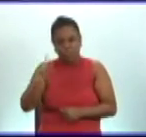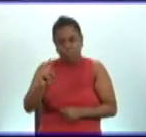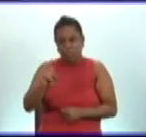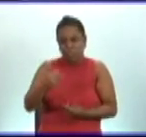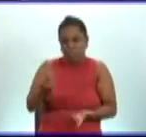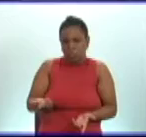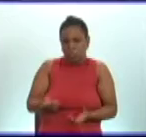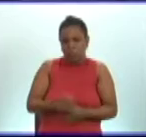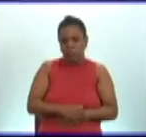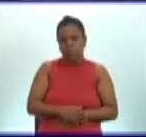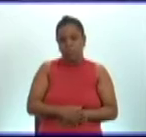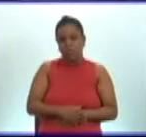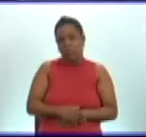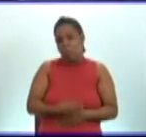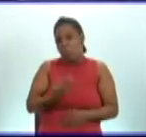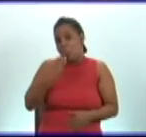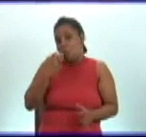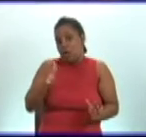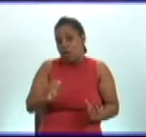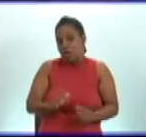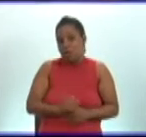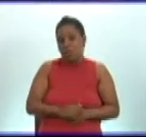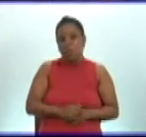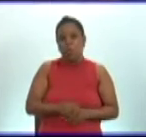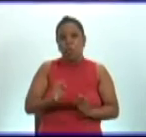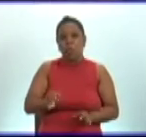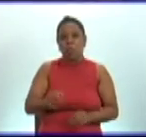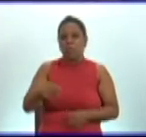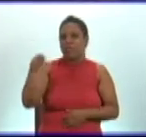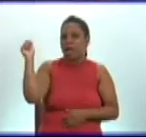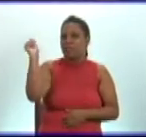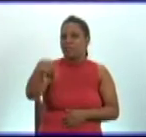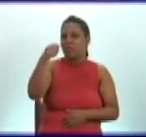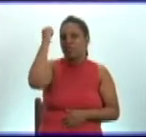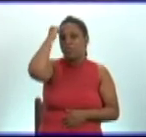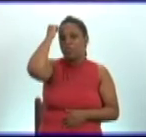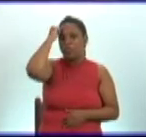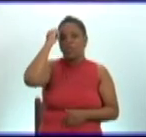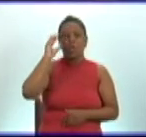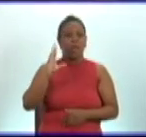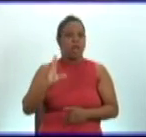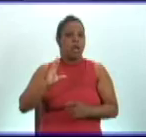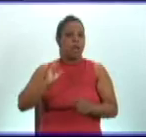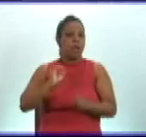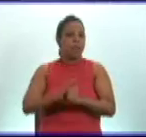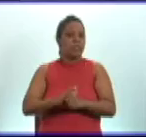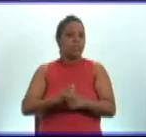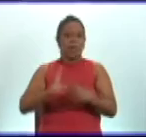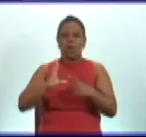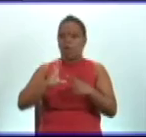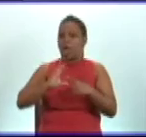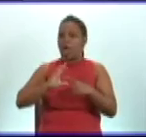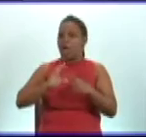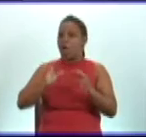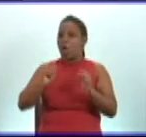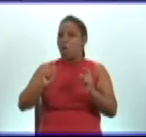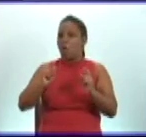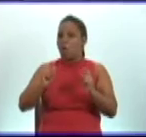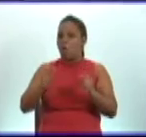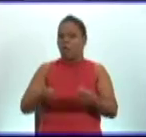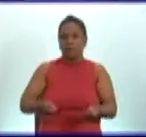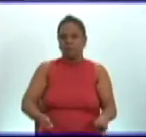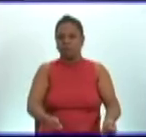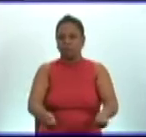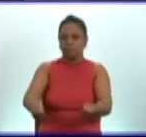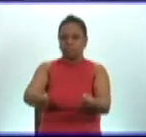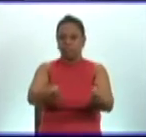Bueno, los mismos que estaban tirándose piedra comenzaron a jugar con el carretón donde se trasladan a los